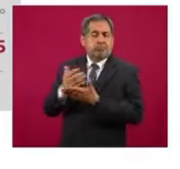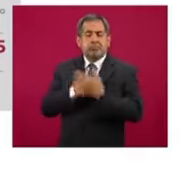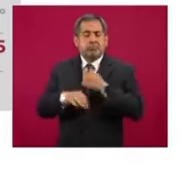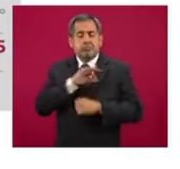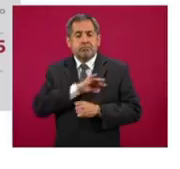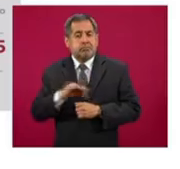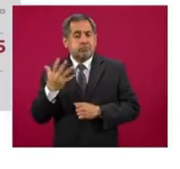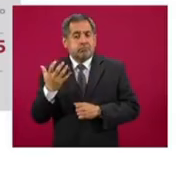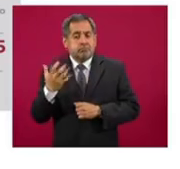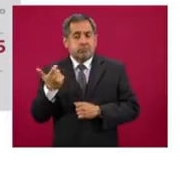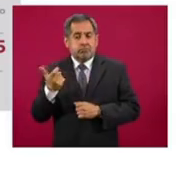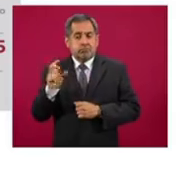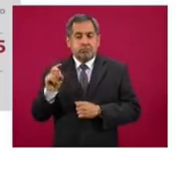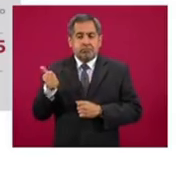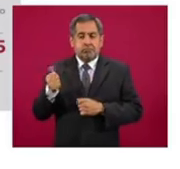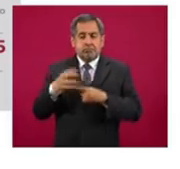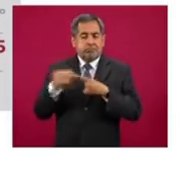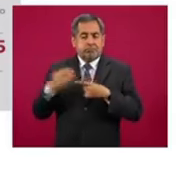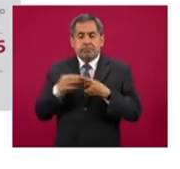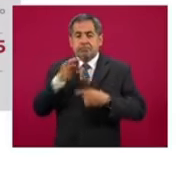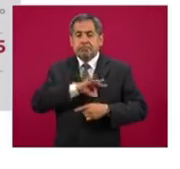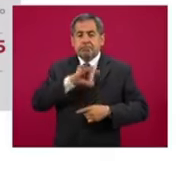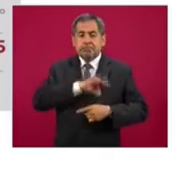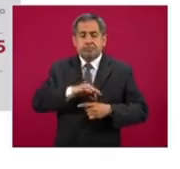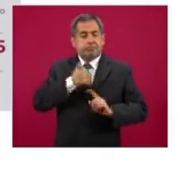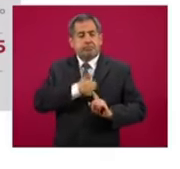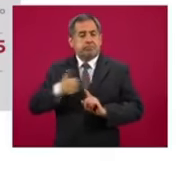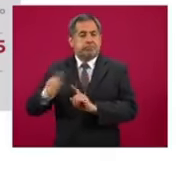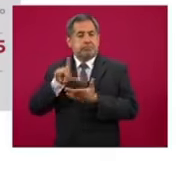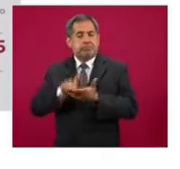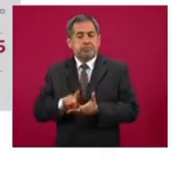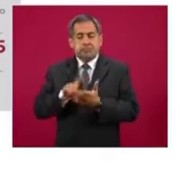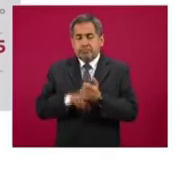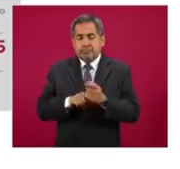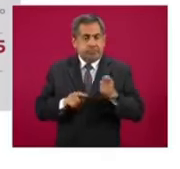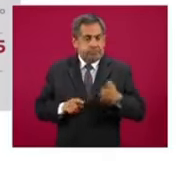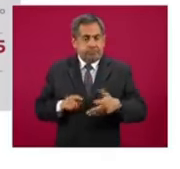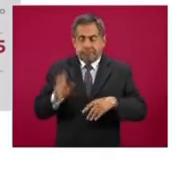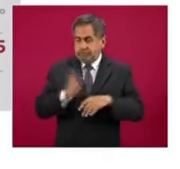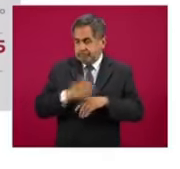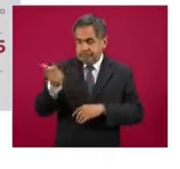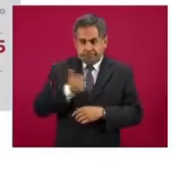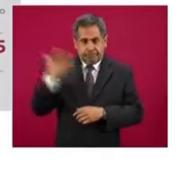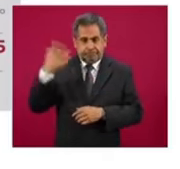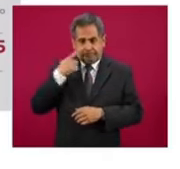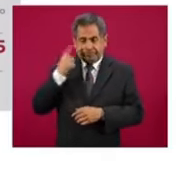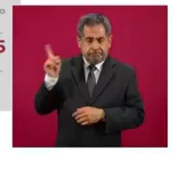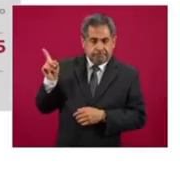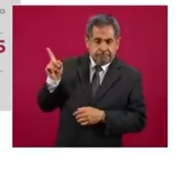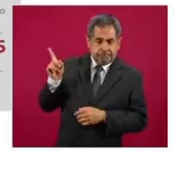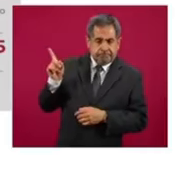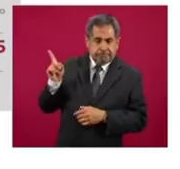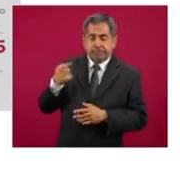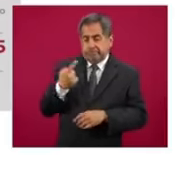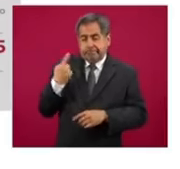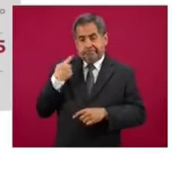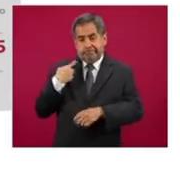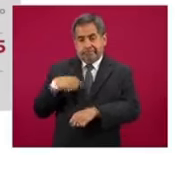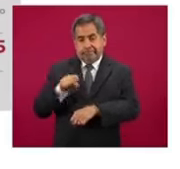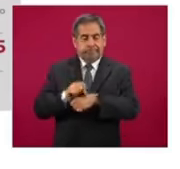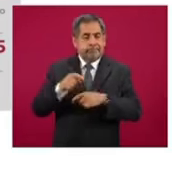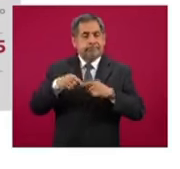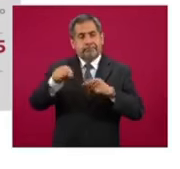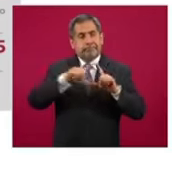5 p36 por litro es lo más caro que detectamos en esta semana en todo